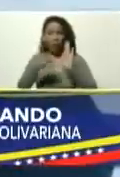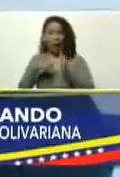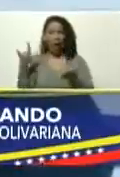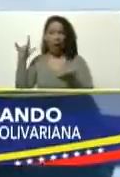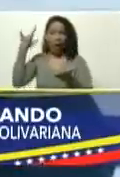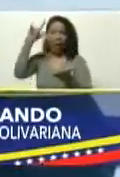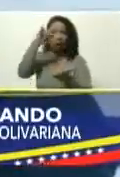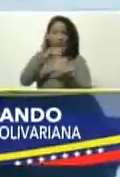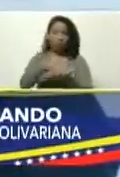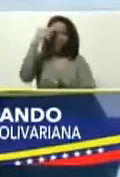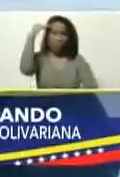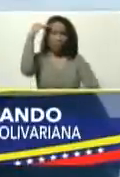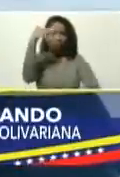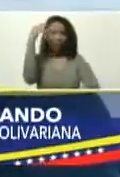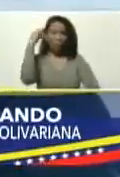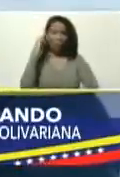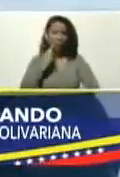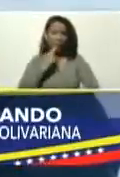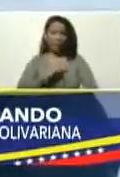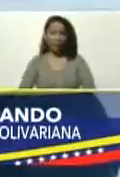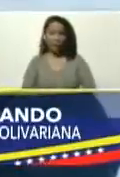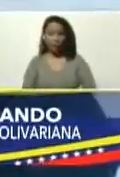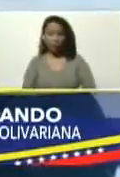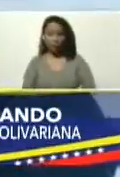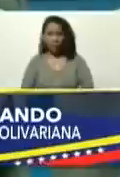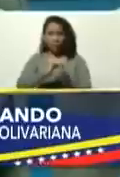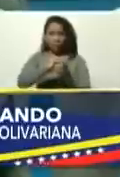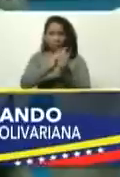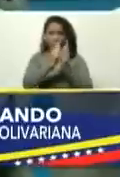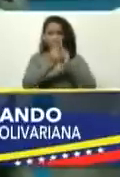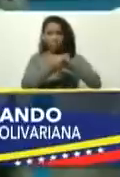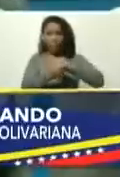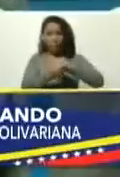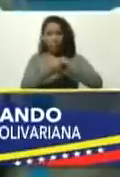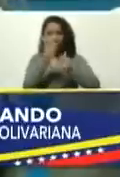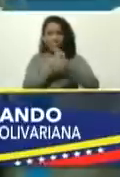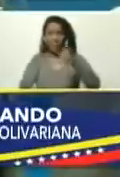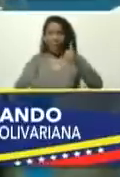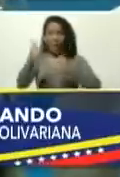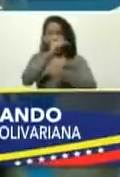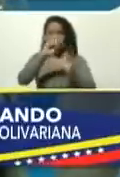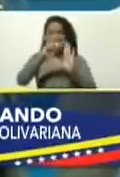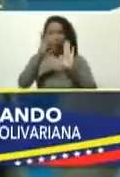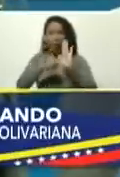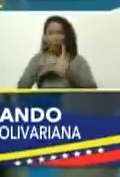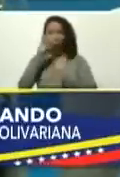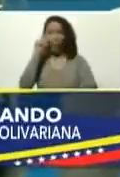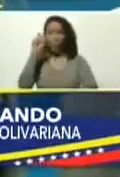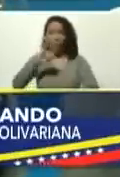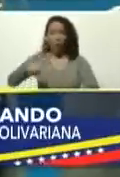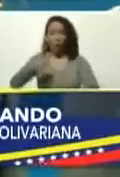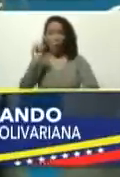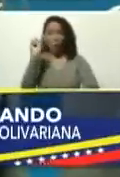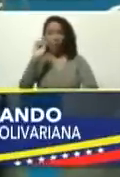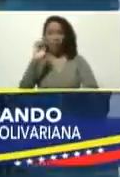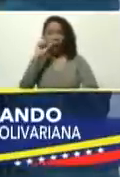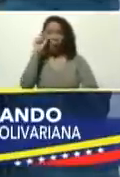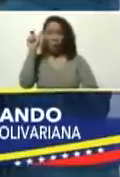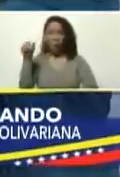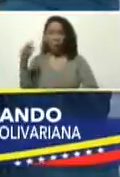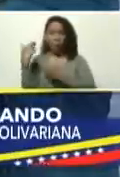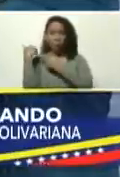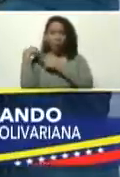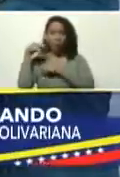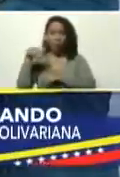aviación militar bolivariana en reemplazo del mayor general José Rafael Silva Ponte, a